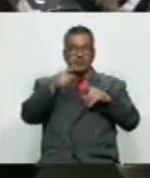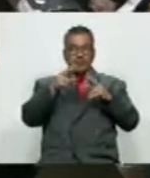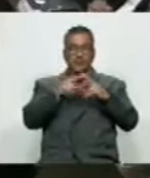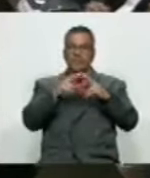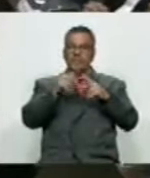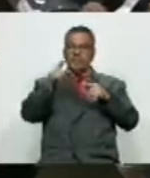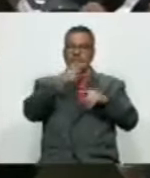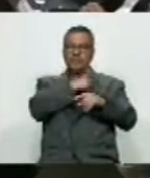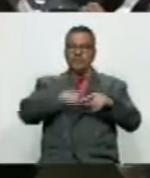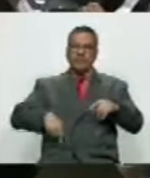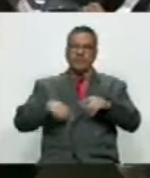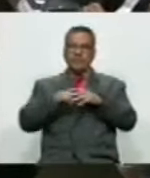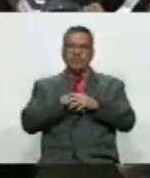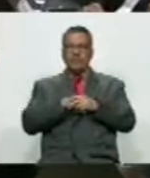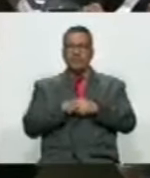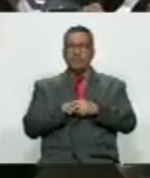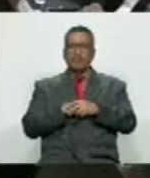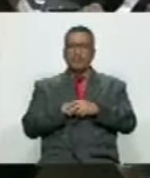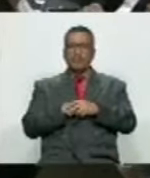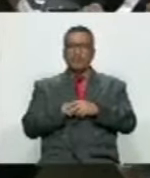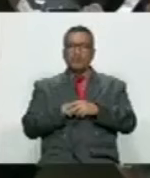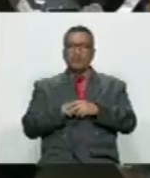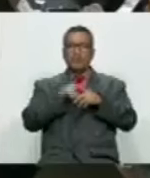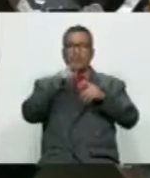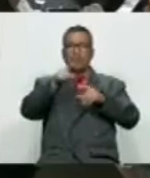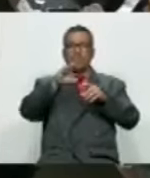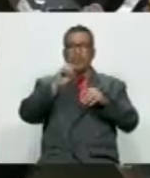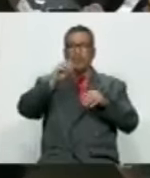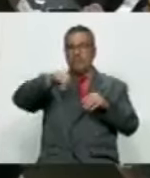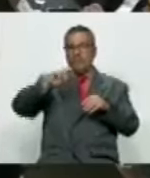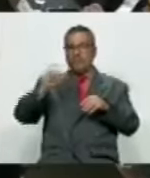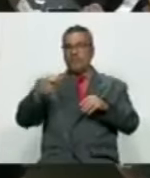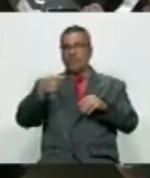nos hemos encontrado, señor presidente, que estas ONG